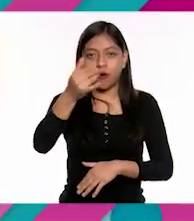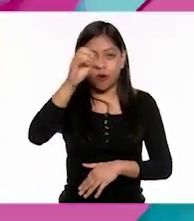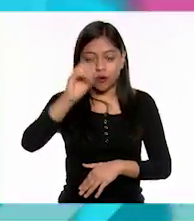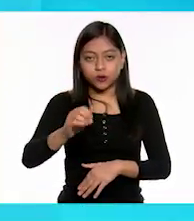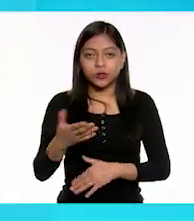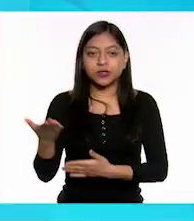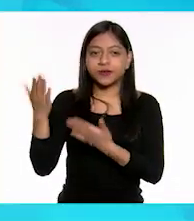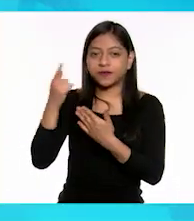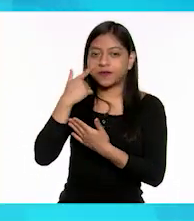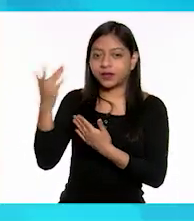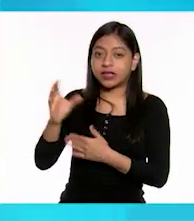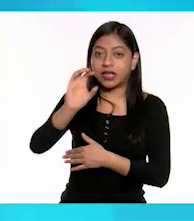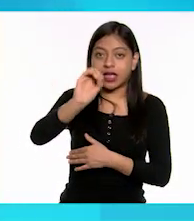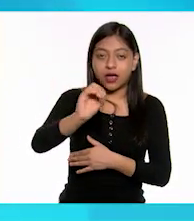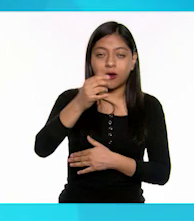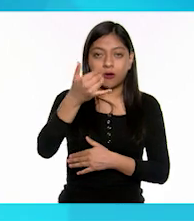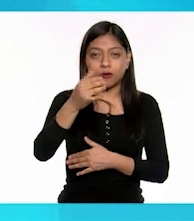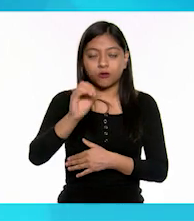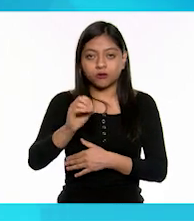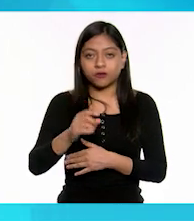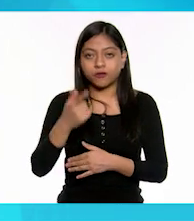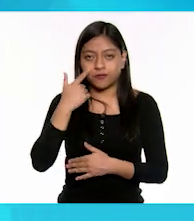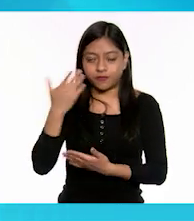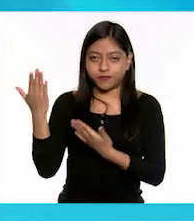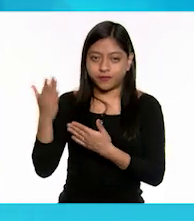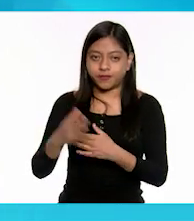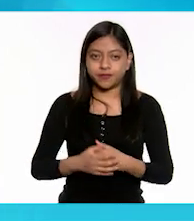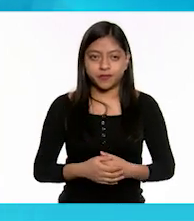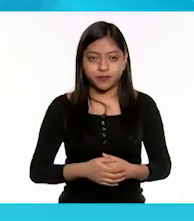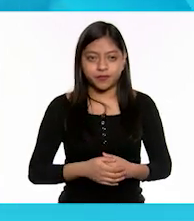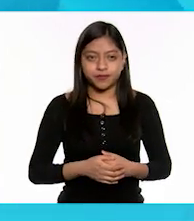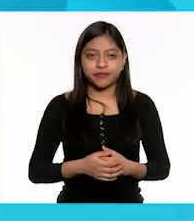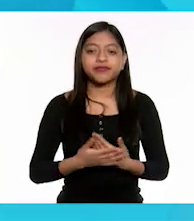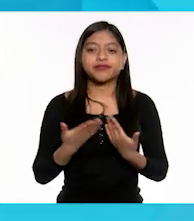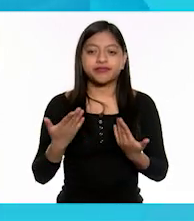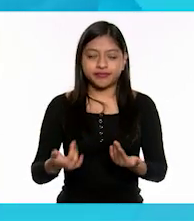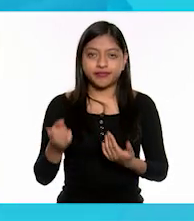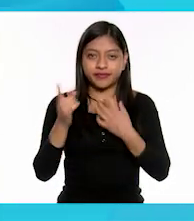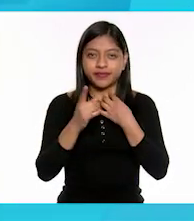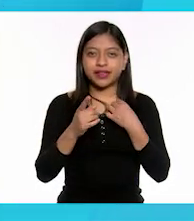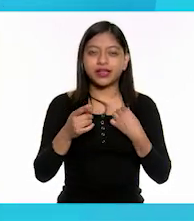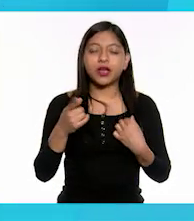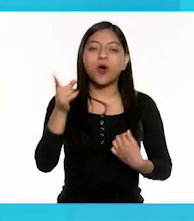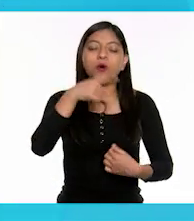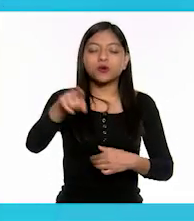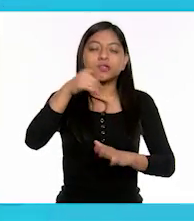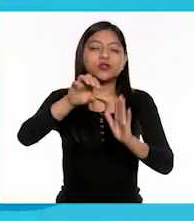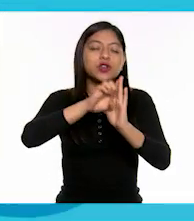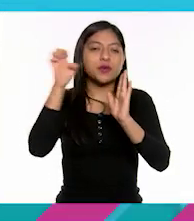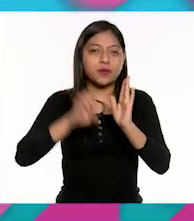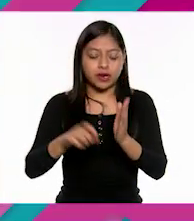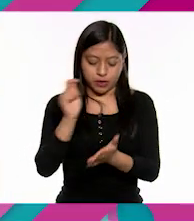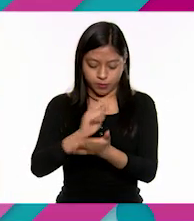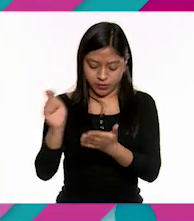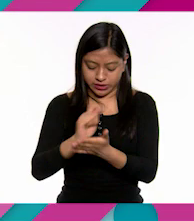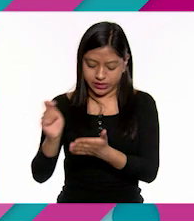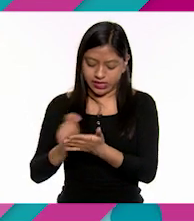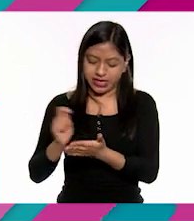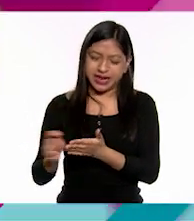acción verdad y va con i y entonces no se preocupen niñas y niños estamos en ese proceso